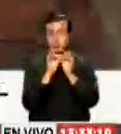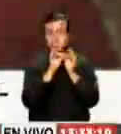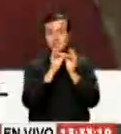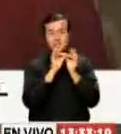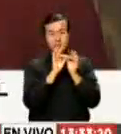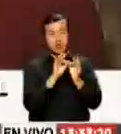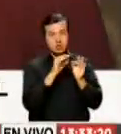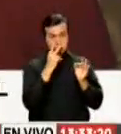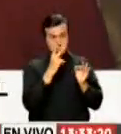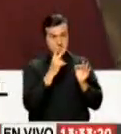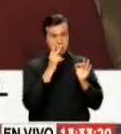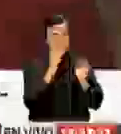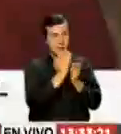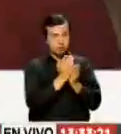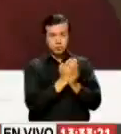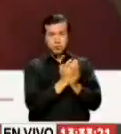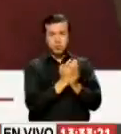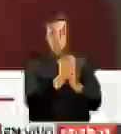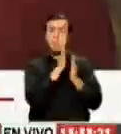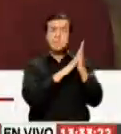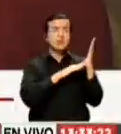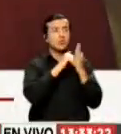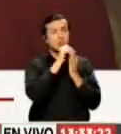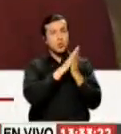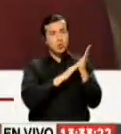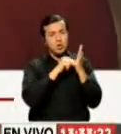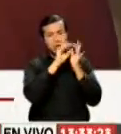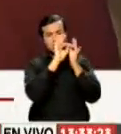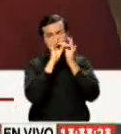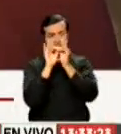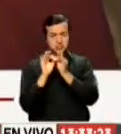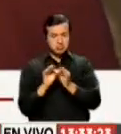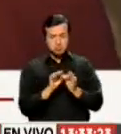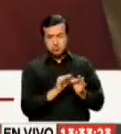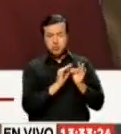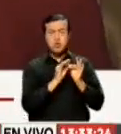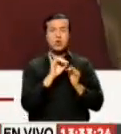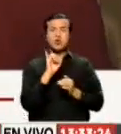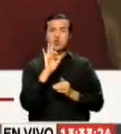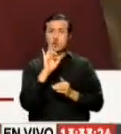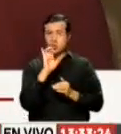¿no? Es por eso que muchos no se lo ven. El más notorio es el de yute,